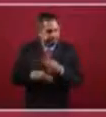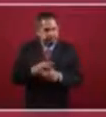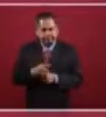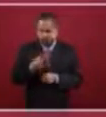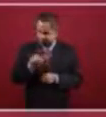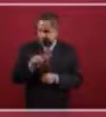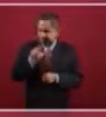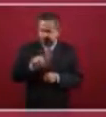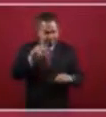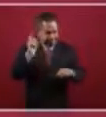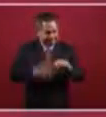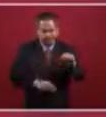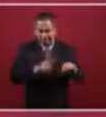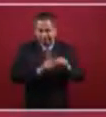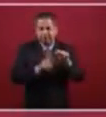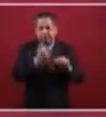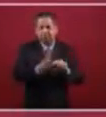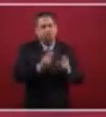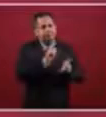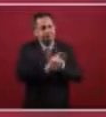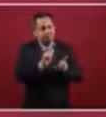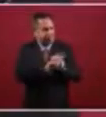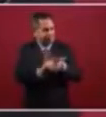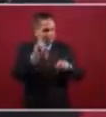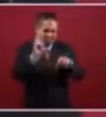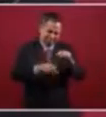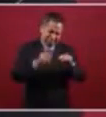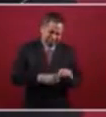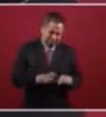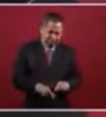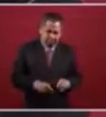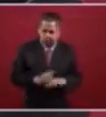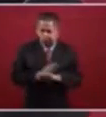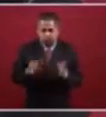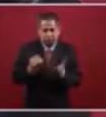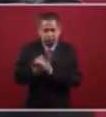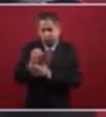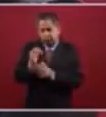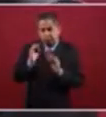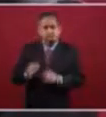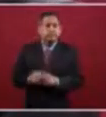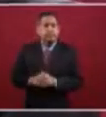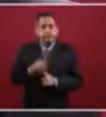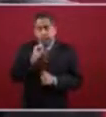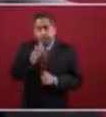vamos a limpiar. Ya tomamos esa decisión. Además,